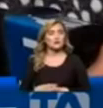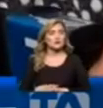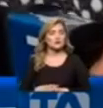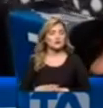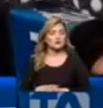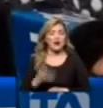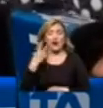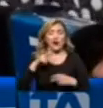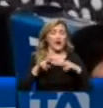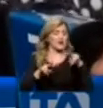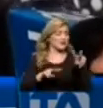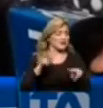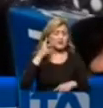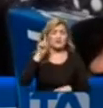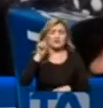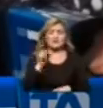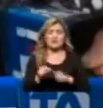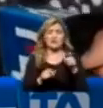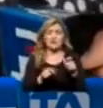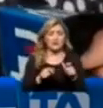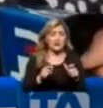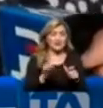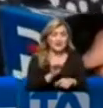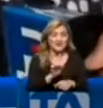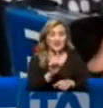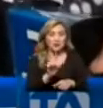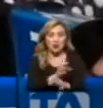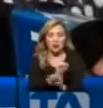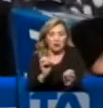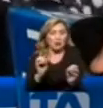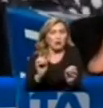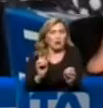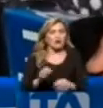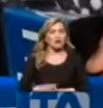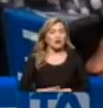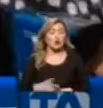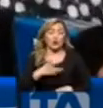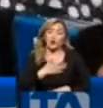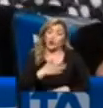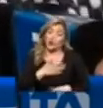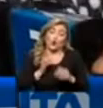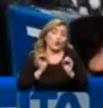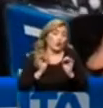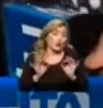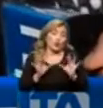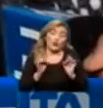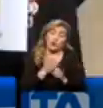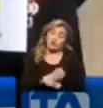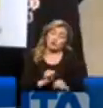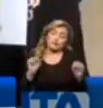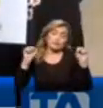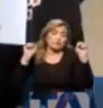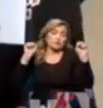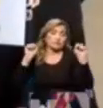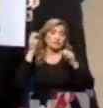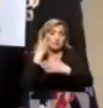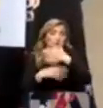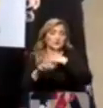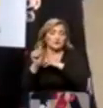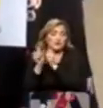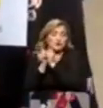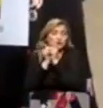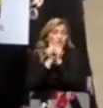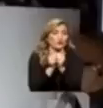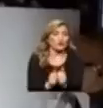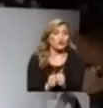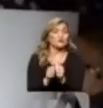miles de personas desaparecer y que yo tenía suerte que lo sobreviví. Su hija la acompañó y